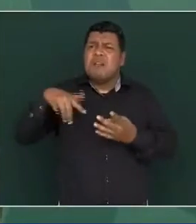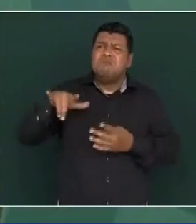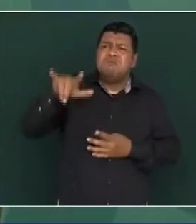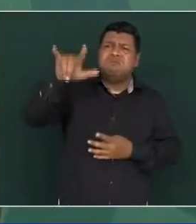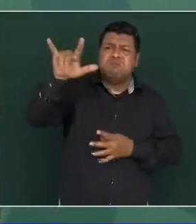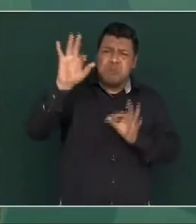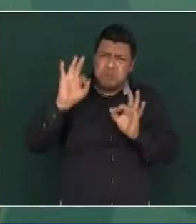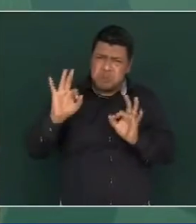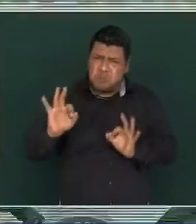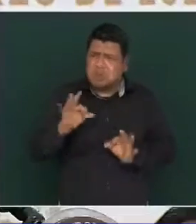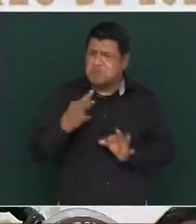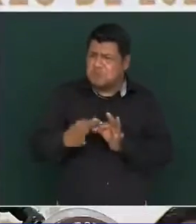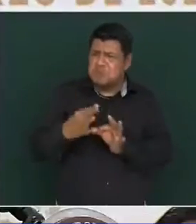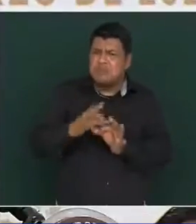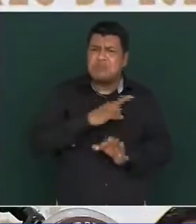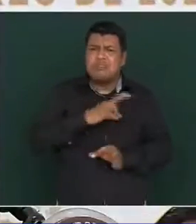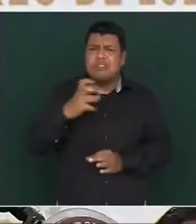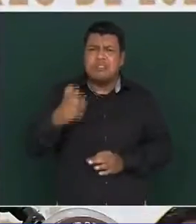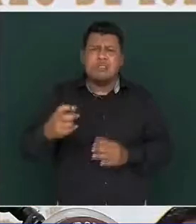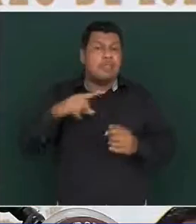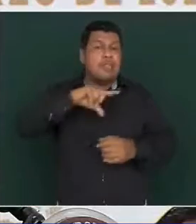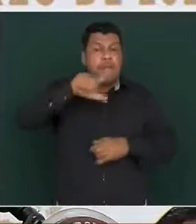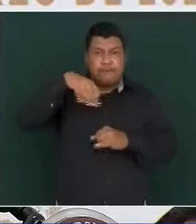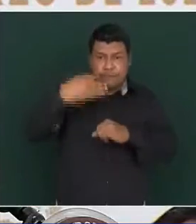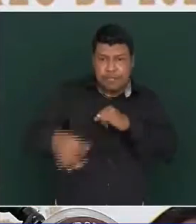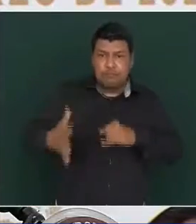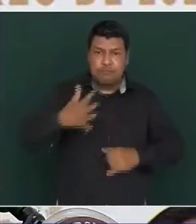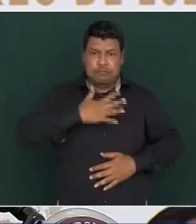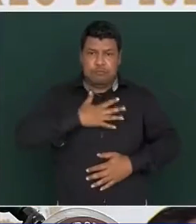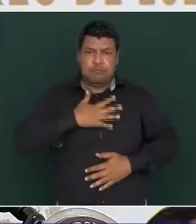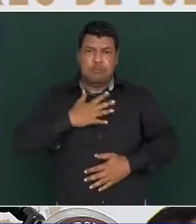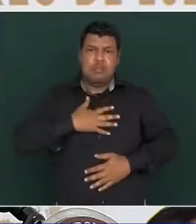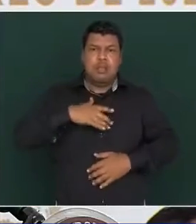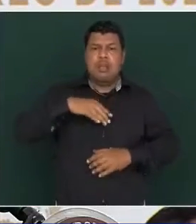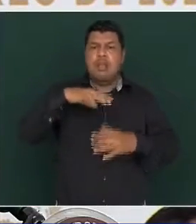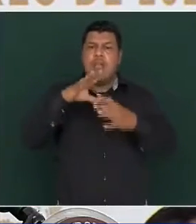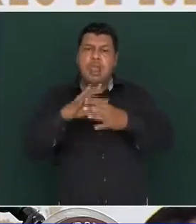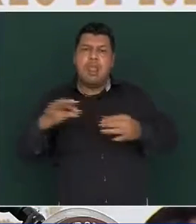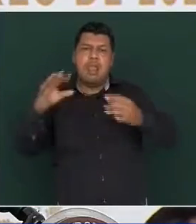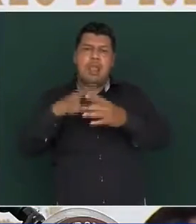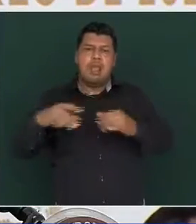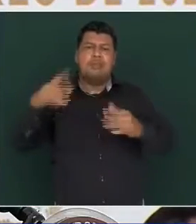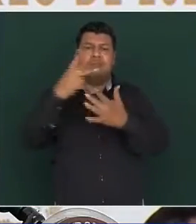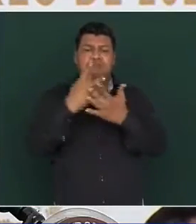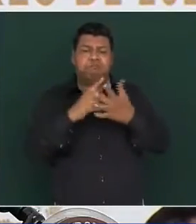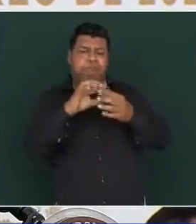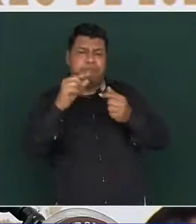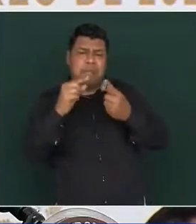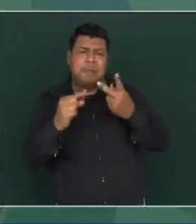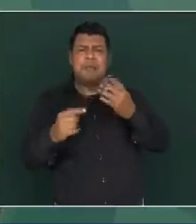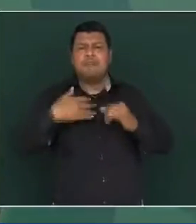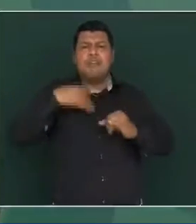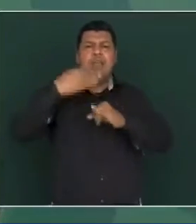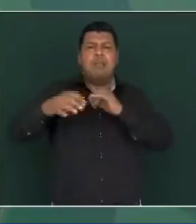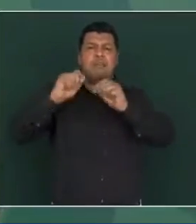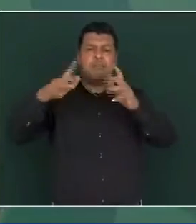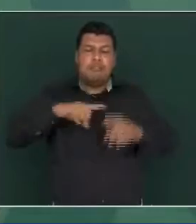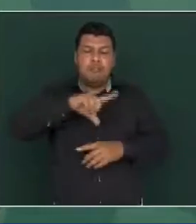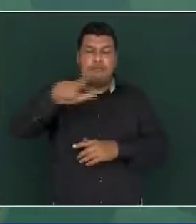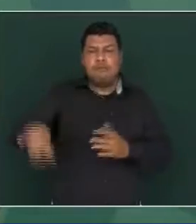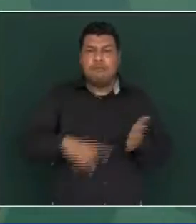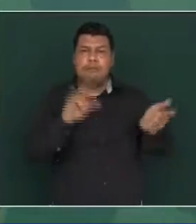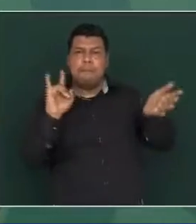Y finalmente hablaré yo para cerrar el programa. Habrá una develación de